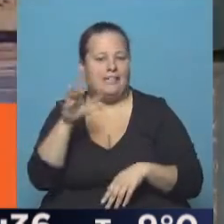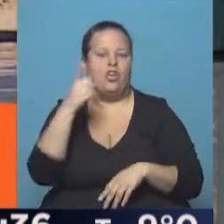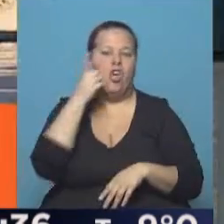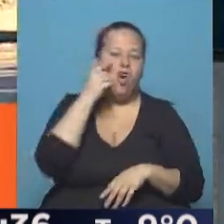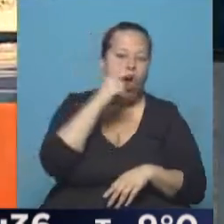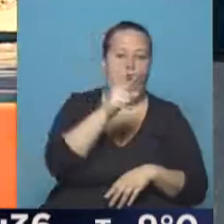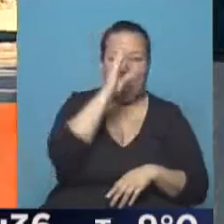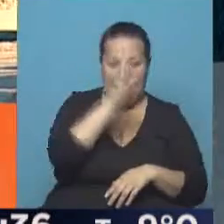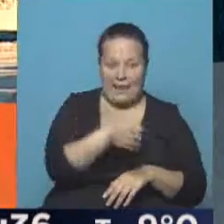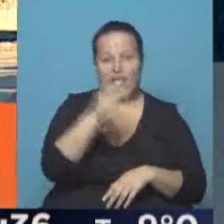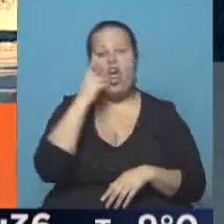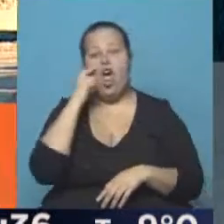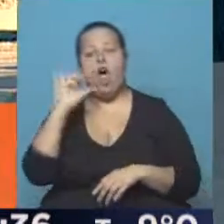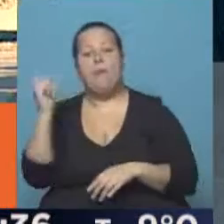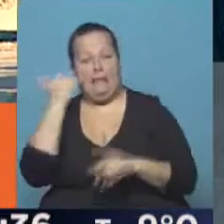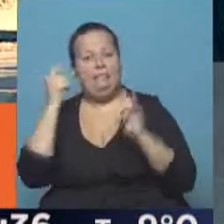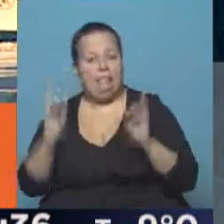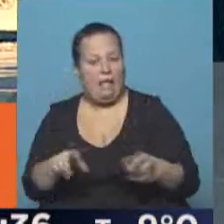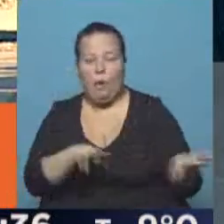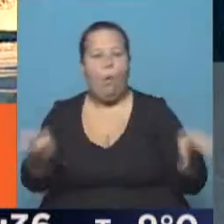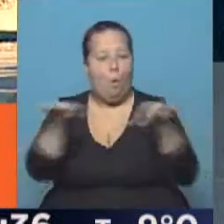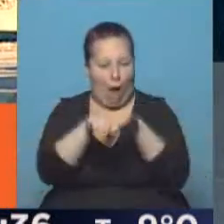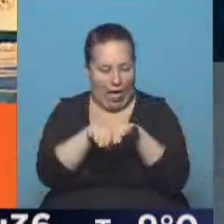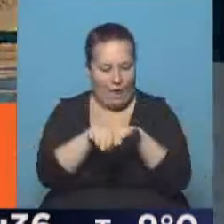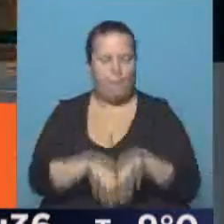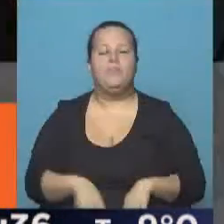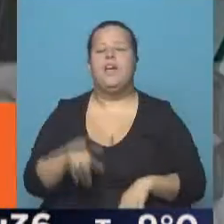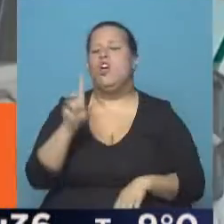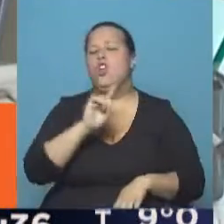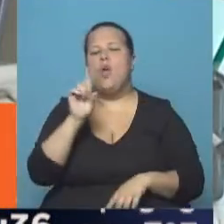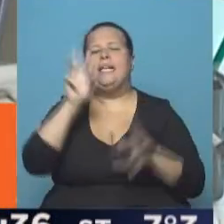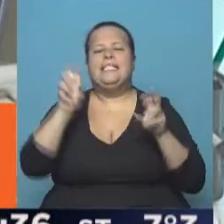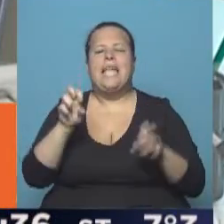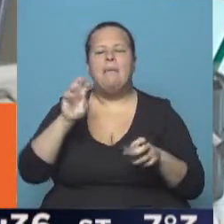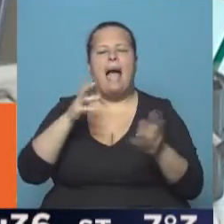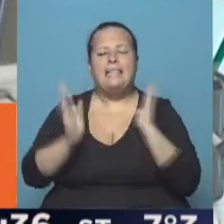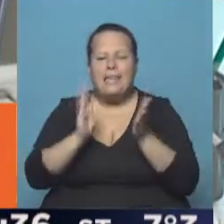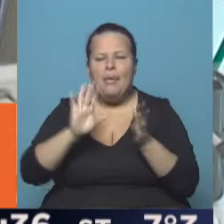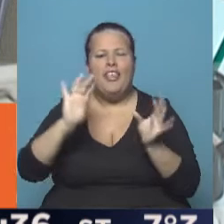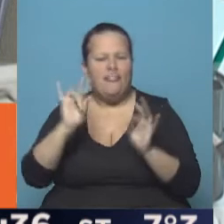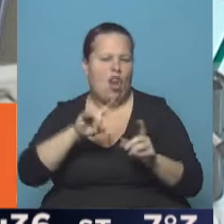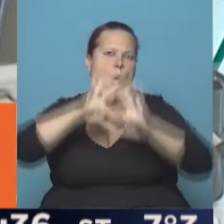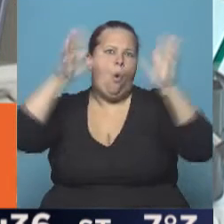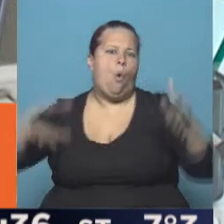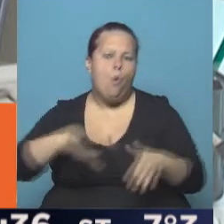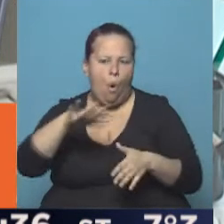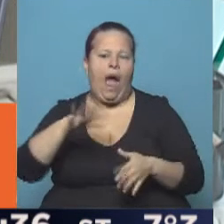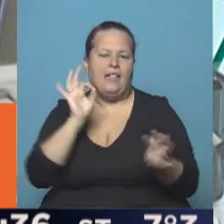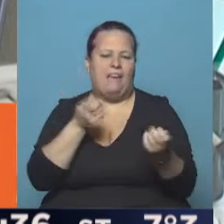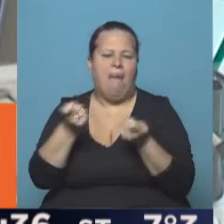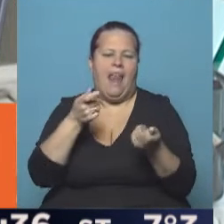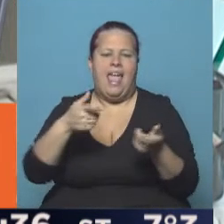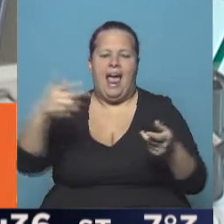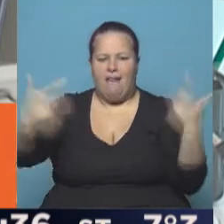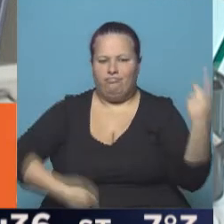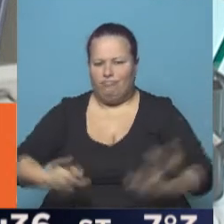hombres heterosexuales y los hombres homosexuales. Técnicamente no es una cuestión complicada para un centro que maneja la fertilización in